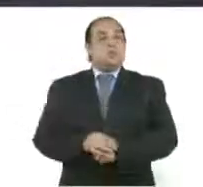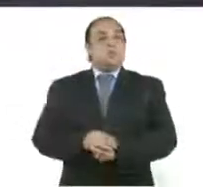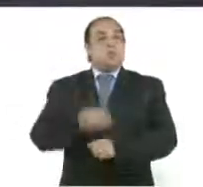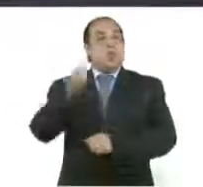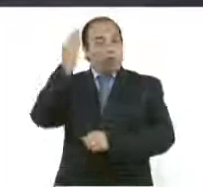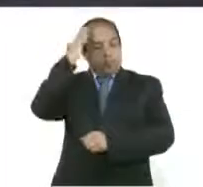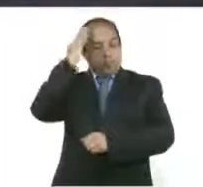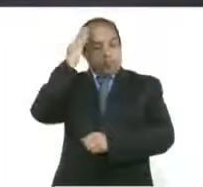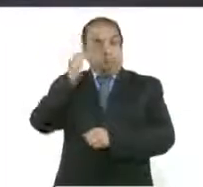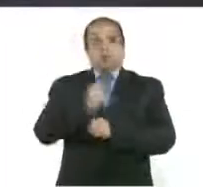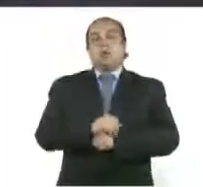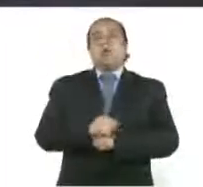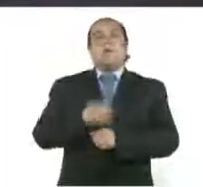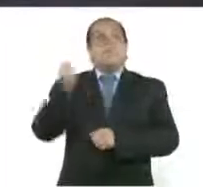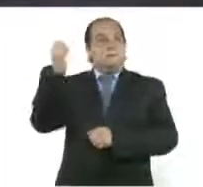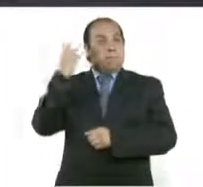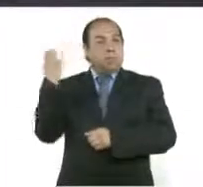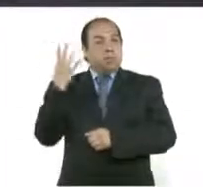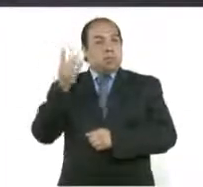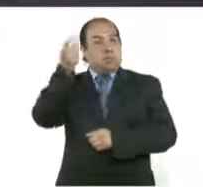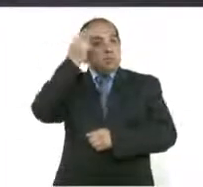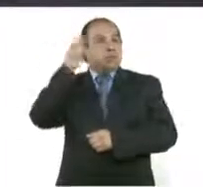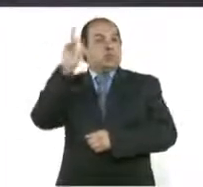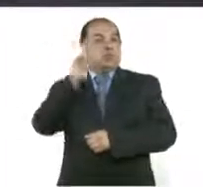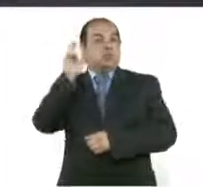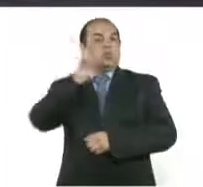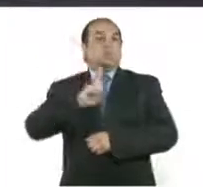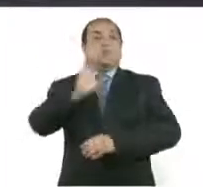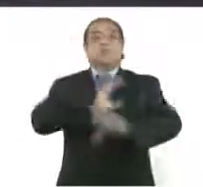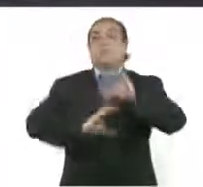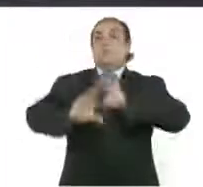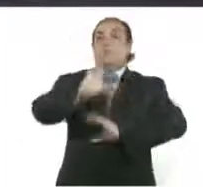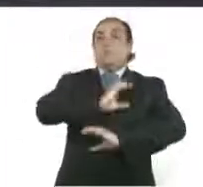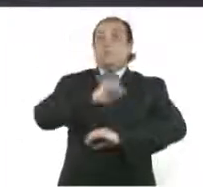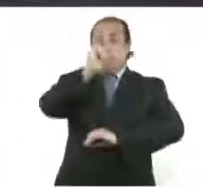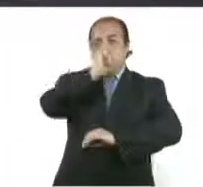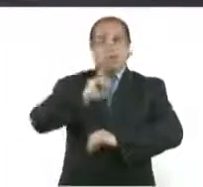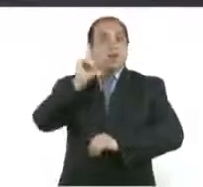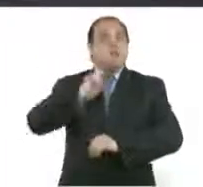doctora Claudia Sheinbaum Pardo, jefa de gobierno de la Ciudad de México.